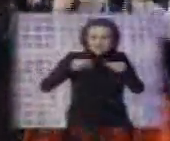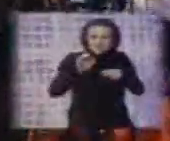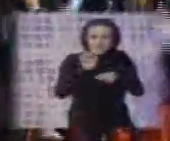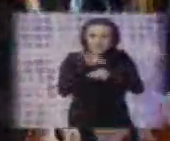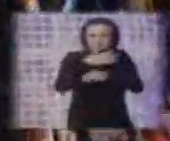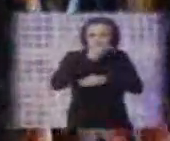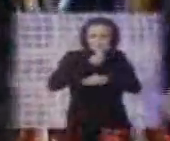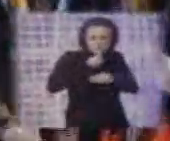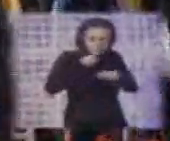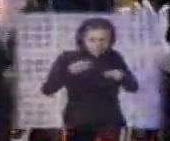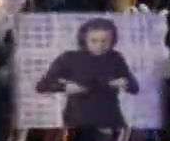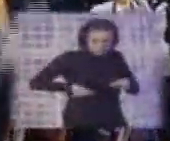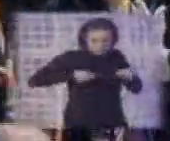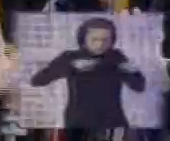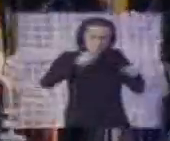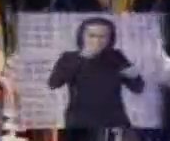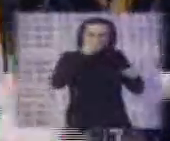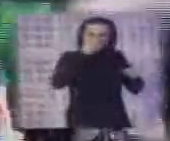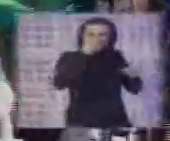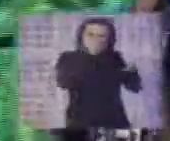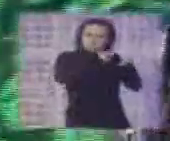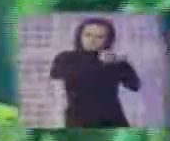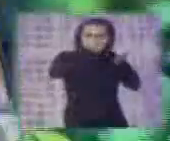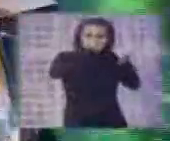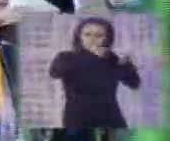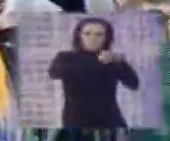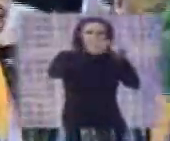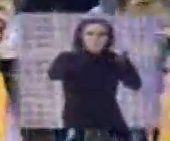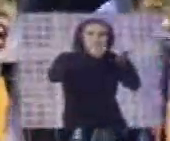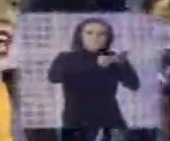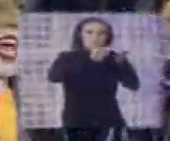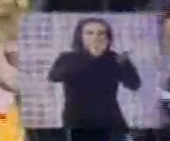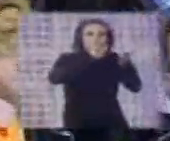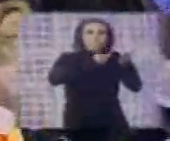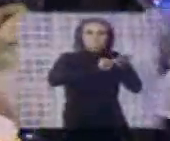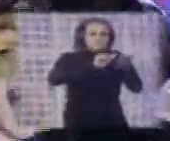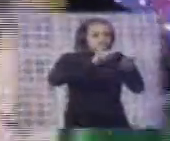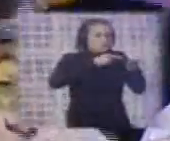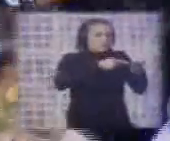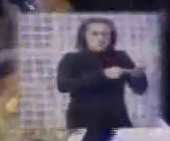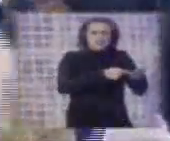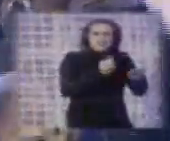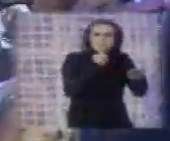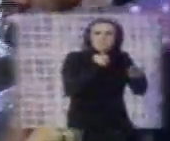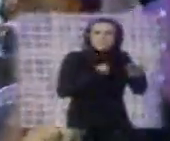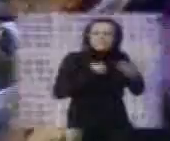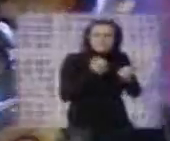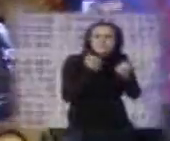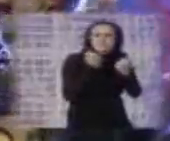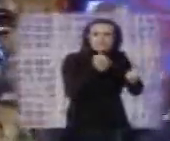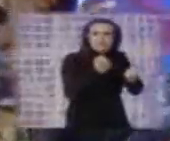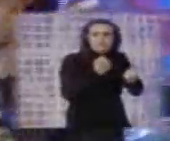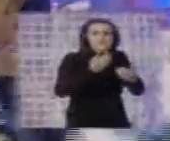bonita carta que un payaso me escribió. En las que me daba fuerzas,